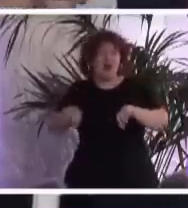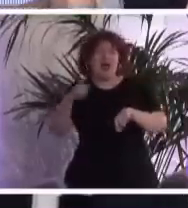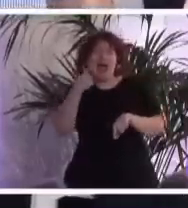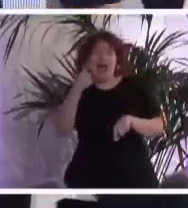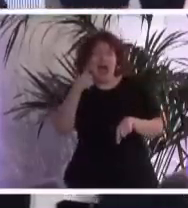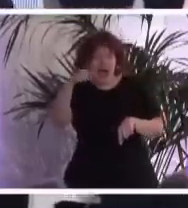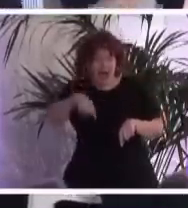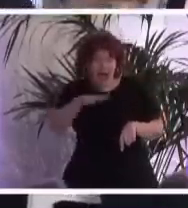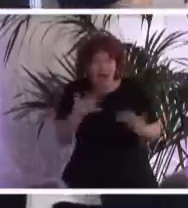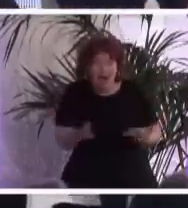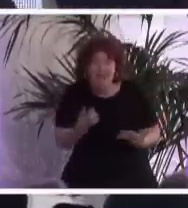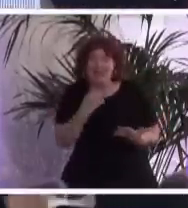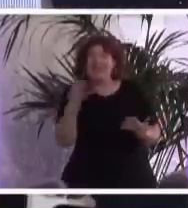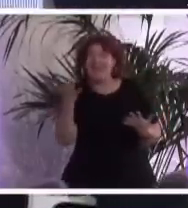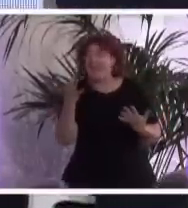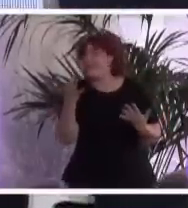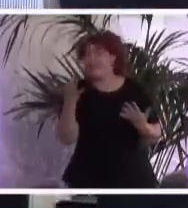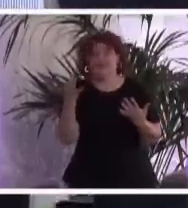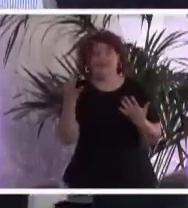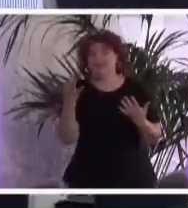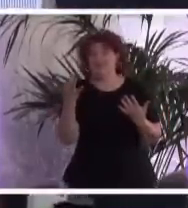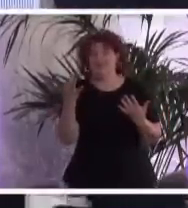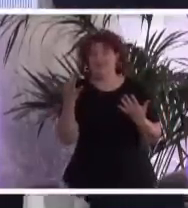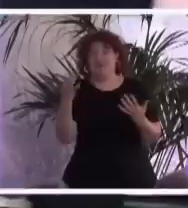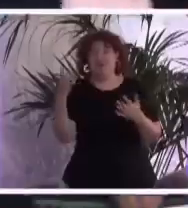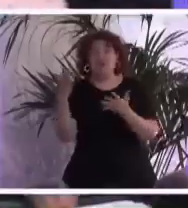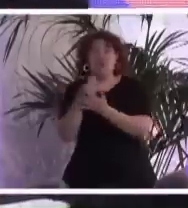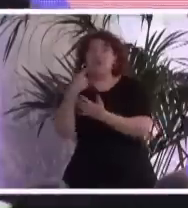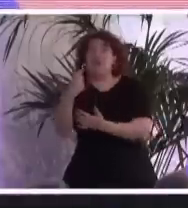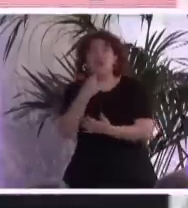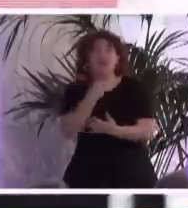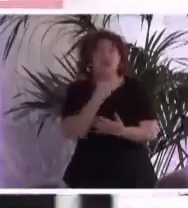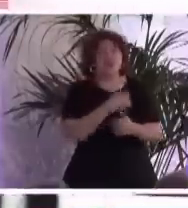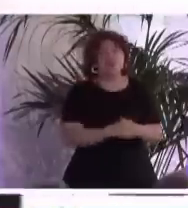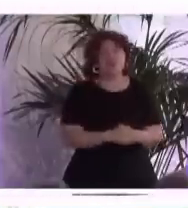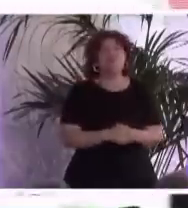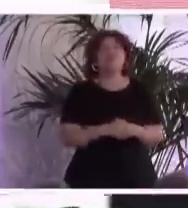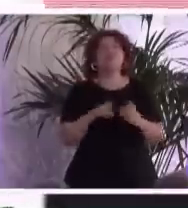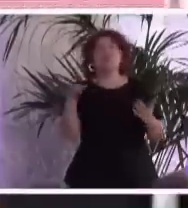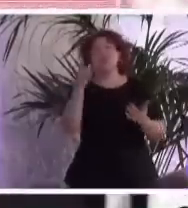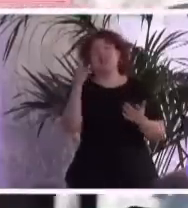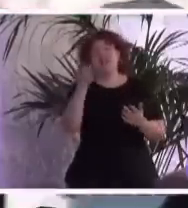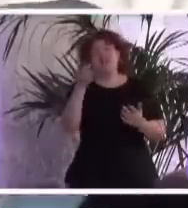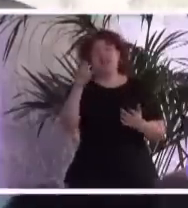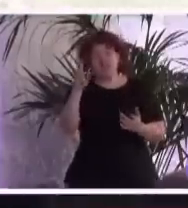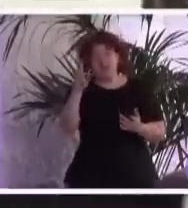con lo que están diciendo ahora y con los discursos de todo el mundo vaya serie de